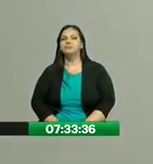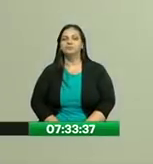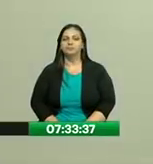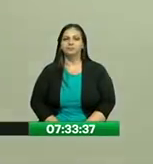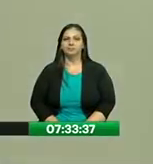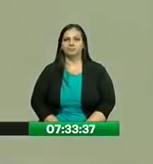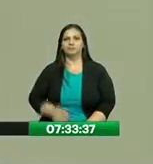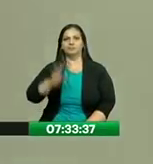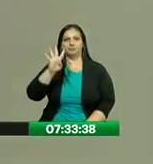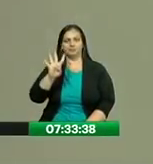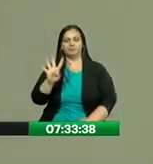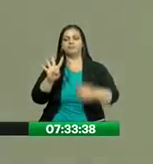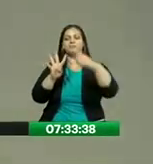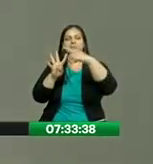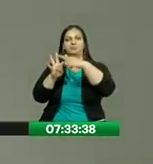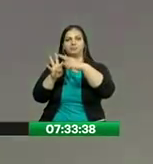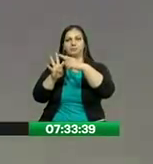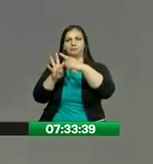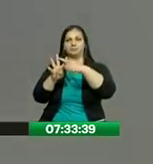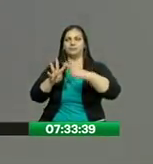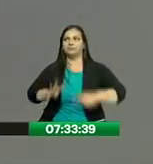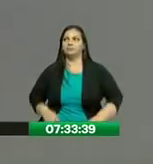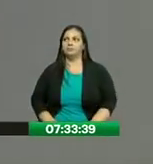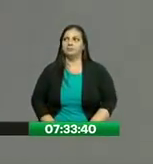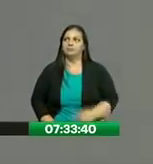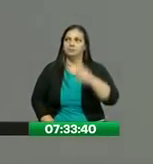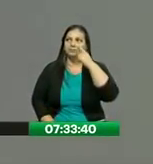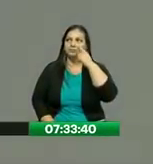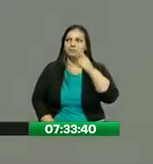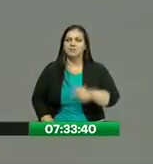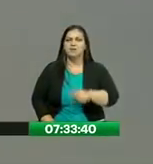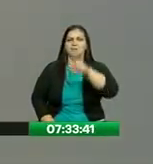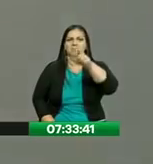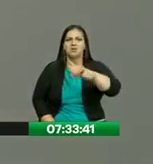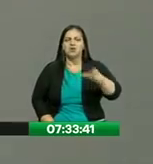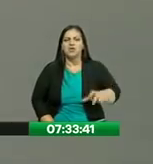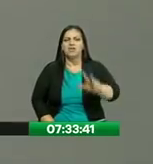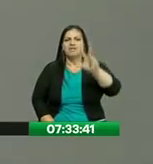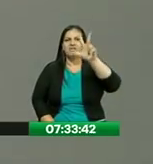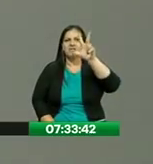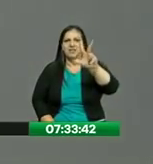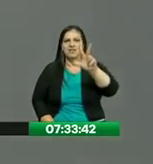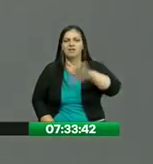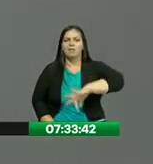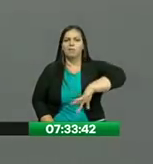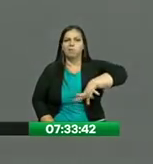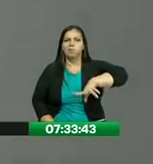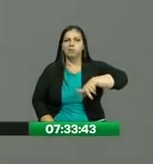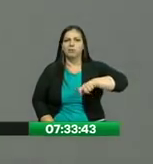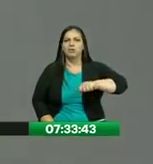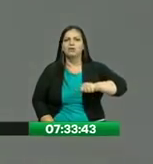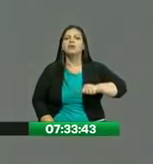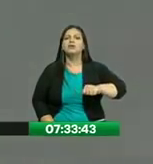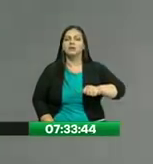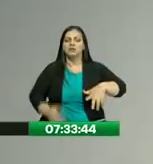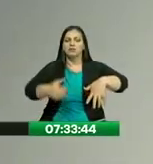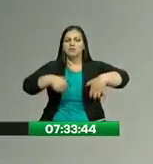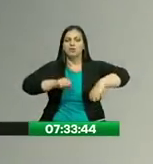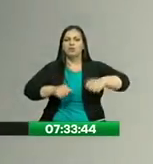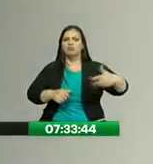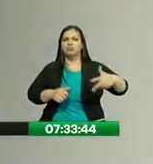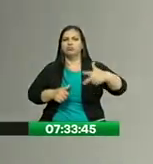Mientras que el segundo uniformado derribó a tres supuestos delincuentes que se movilizaban armados en una